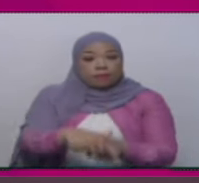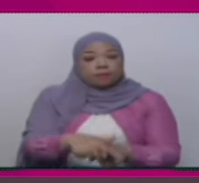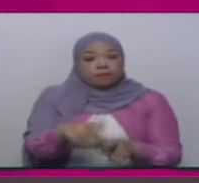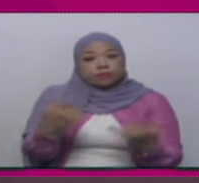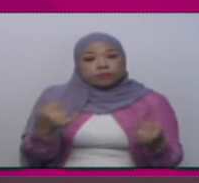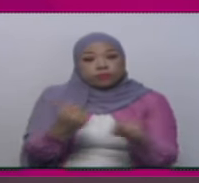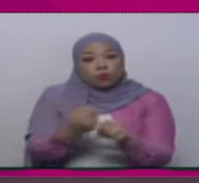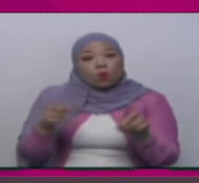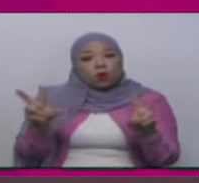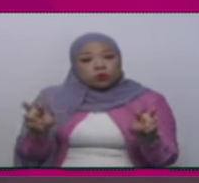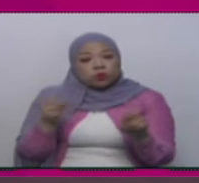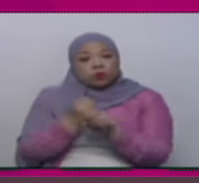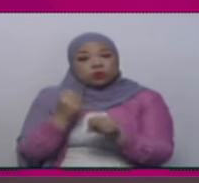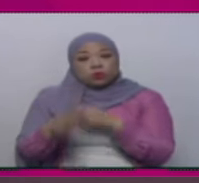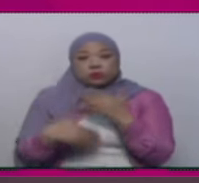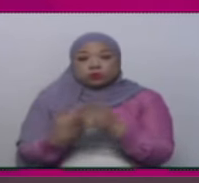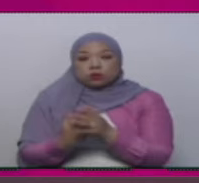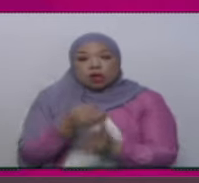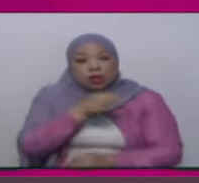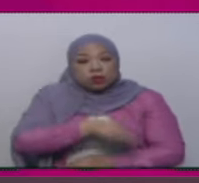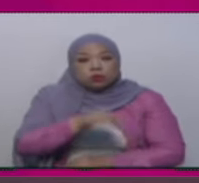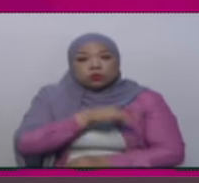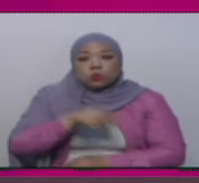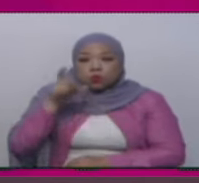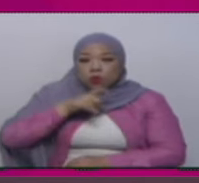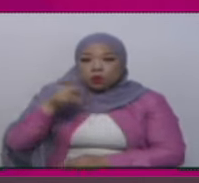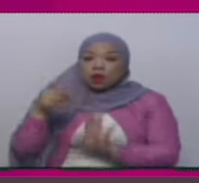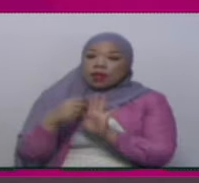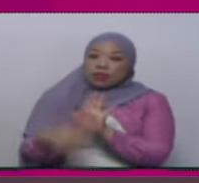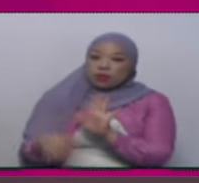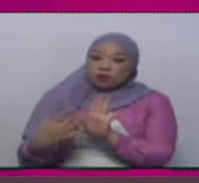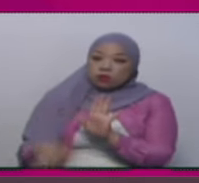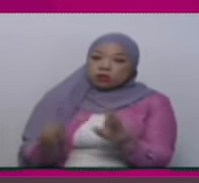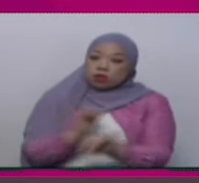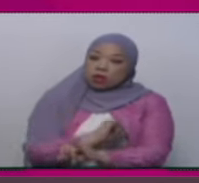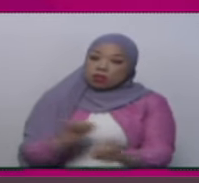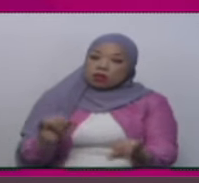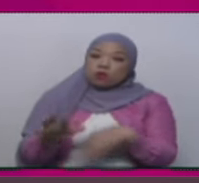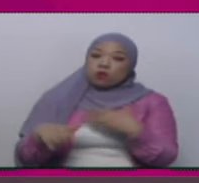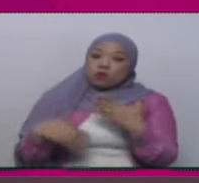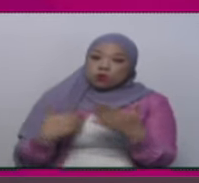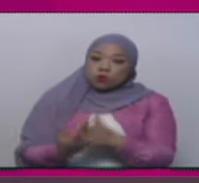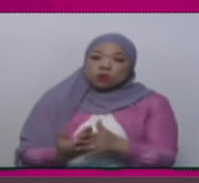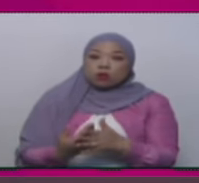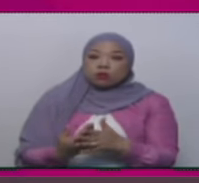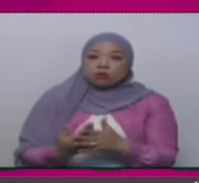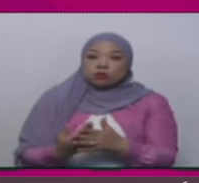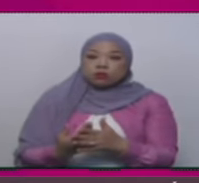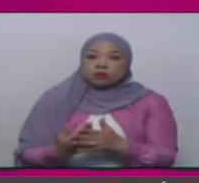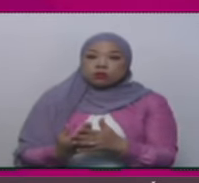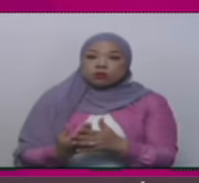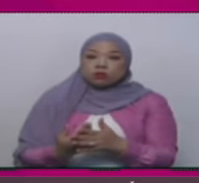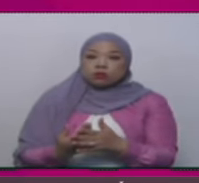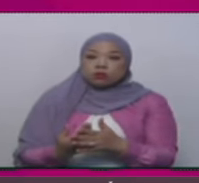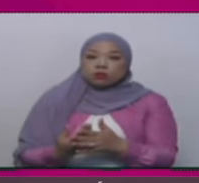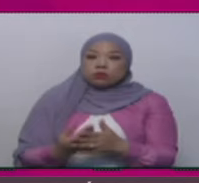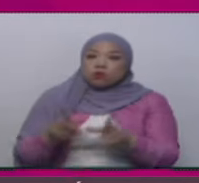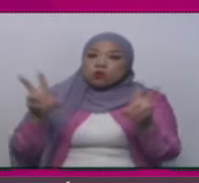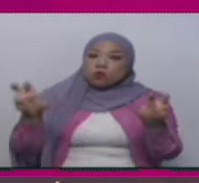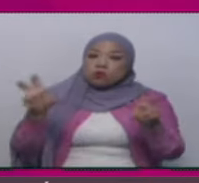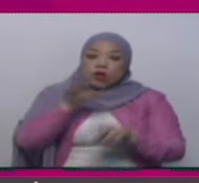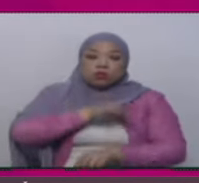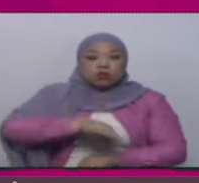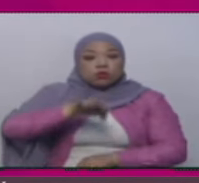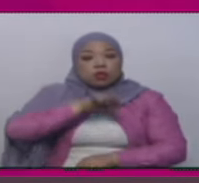nuevas formas, el sionismo y el derecho a la independencia, el derecho a una nueva